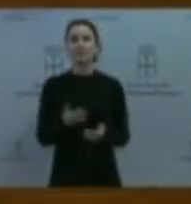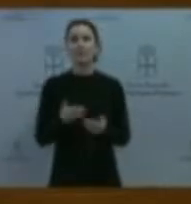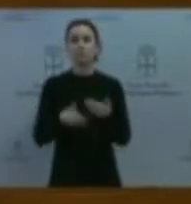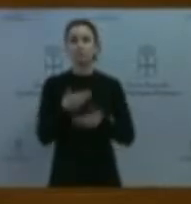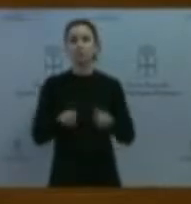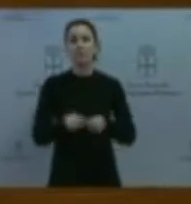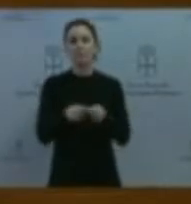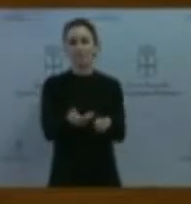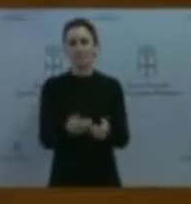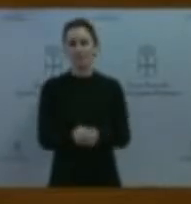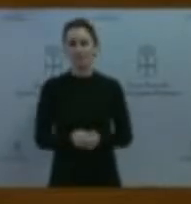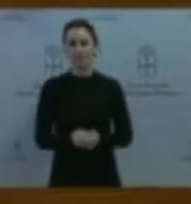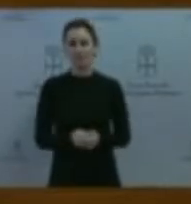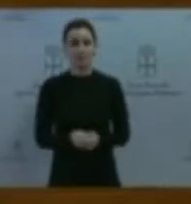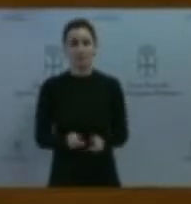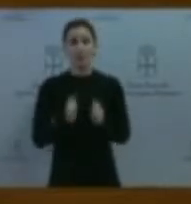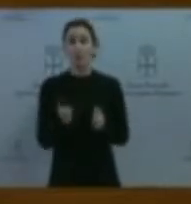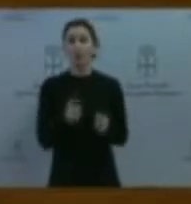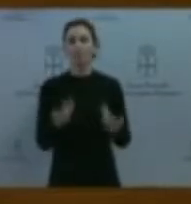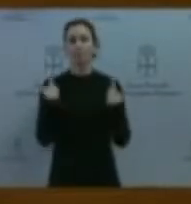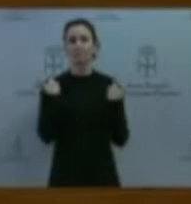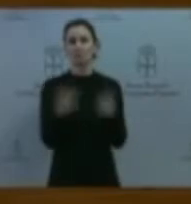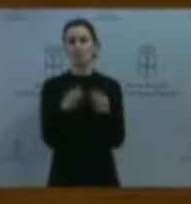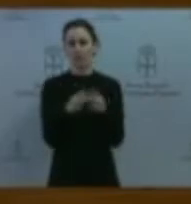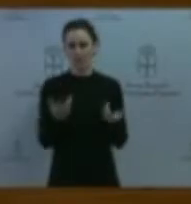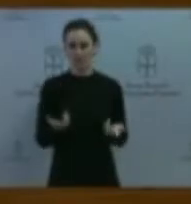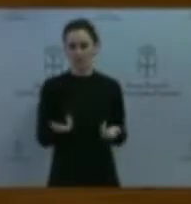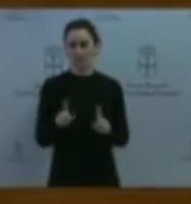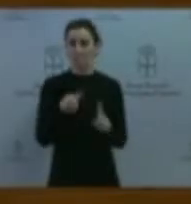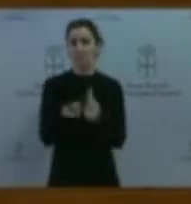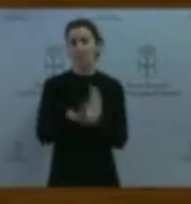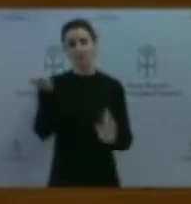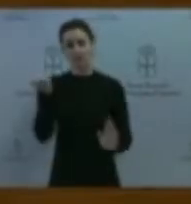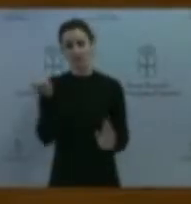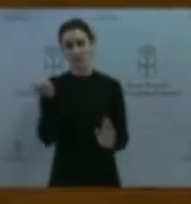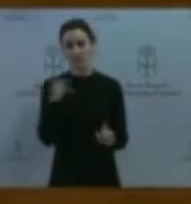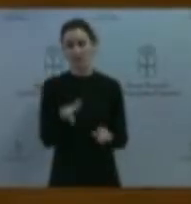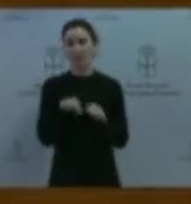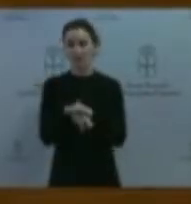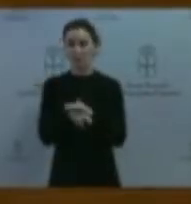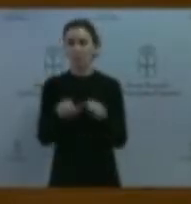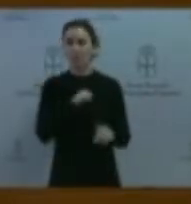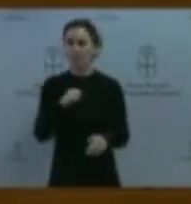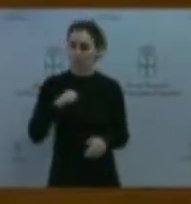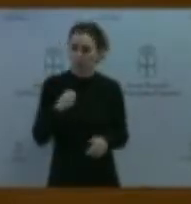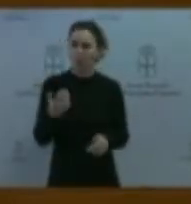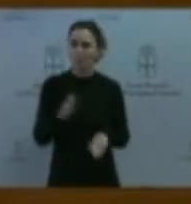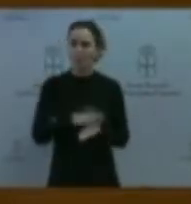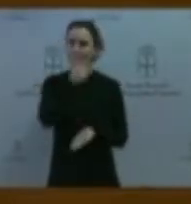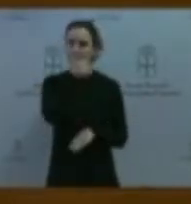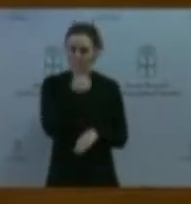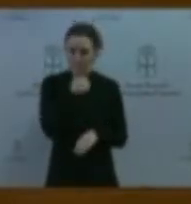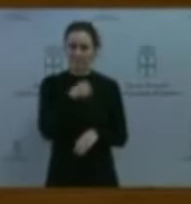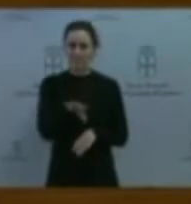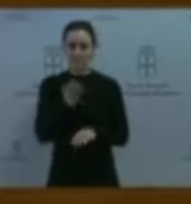sufrimiento social, no solo nos quitó los medios para tener autonomía, para resistir cualquier decisión, sino que afectó a nuestro futuro y sigue